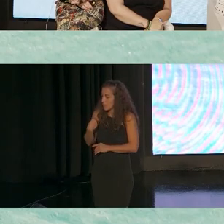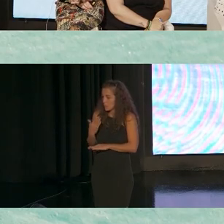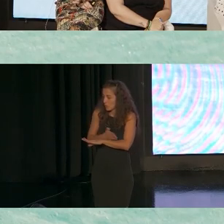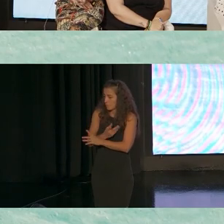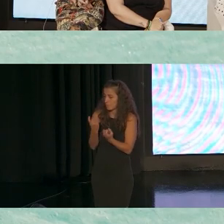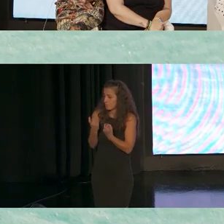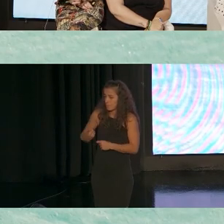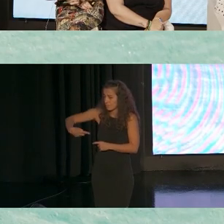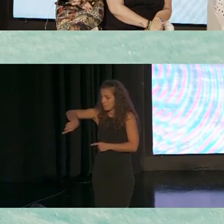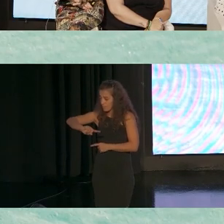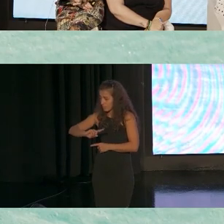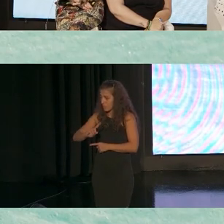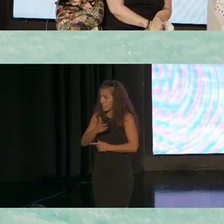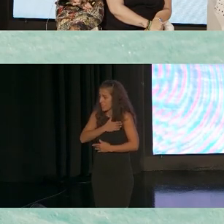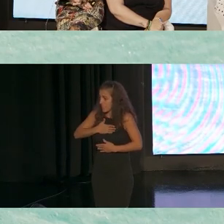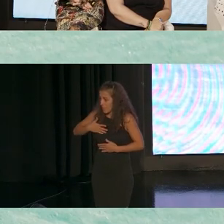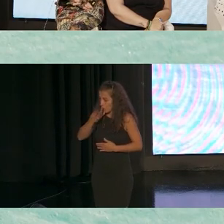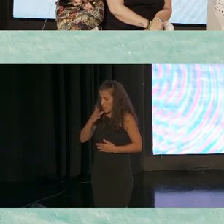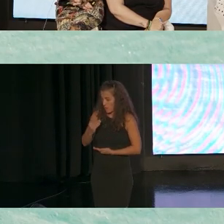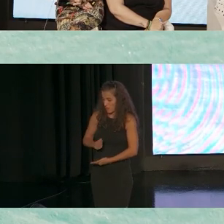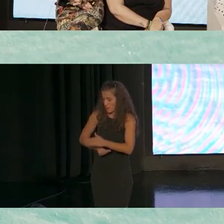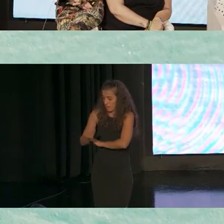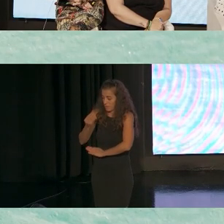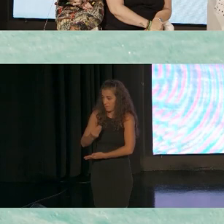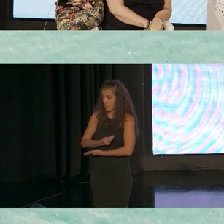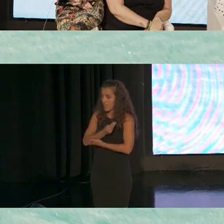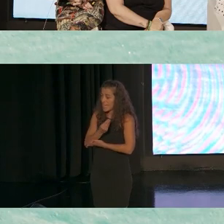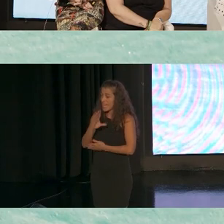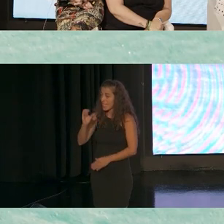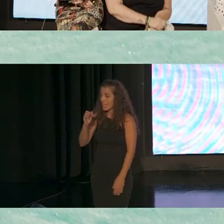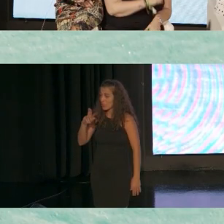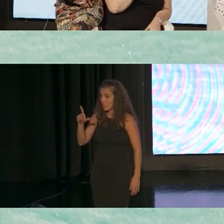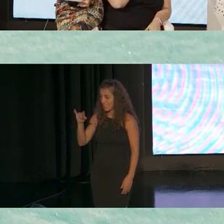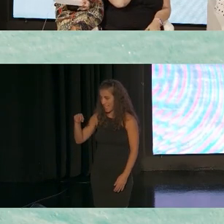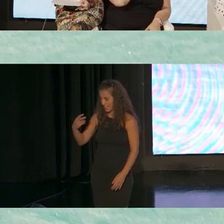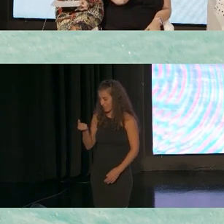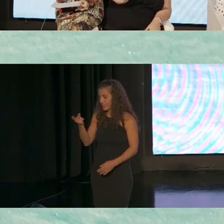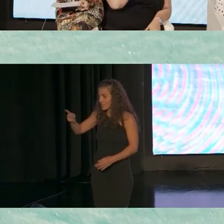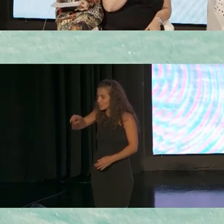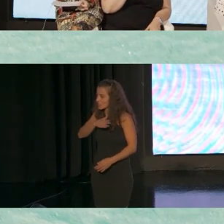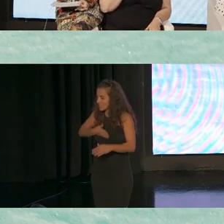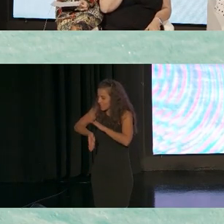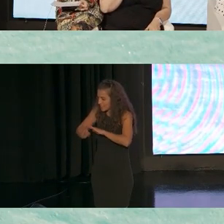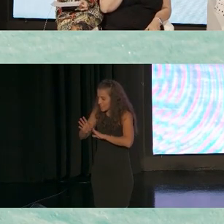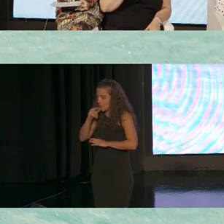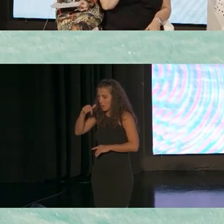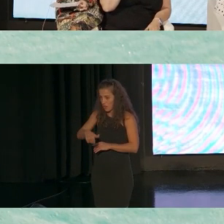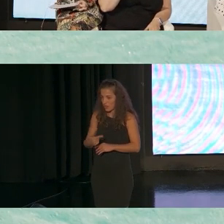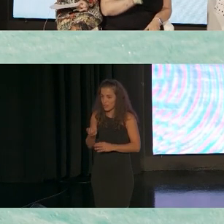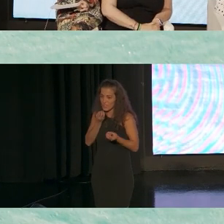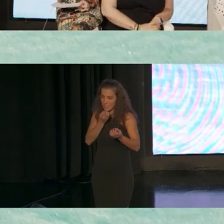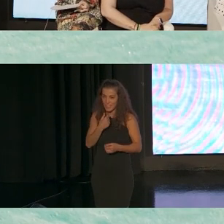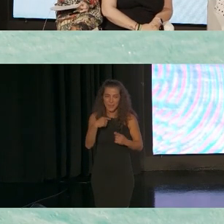cuando apareció Carolina en sus vidas seguir su proyecto de vida y hoy no lo va a contar lo voy a intentar porque